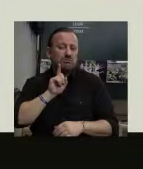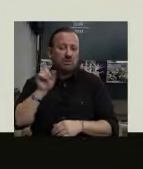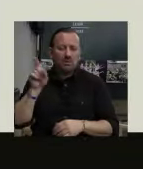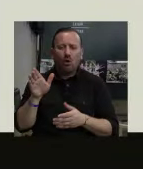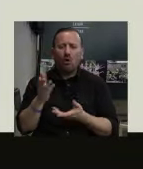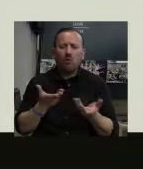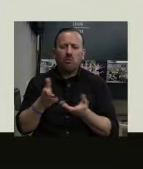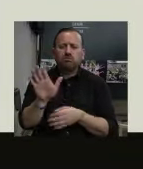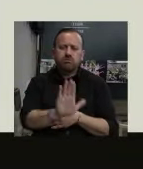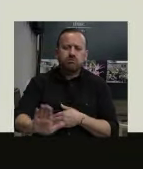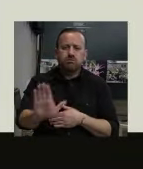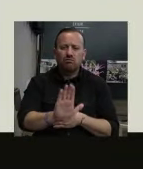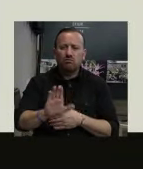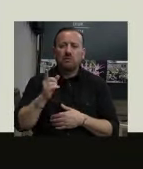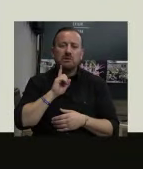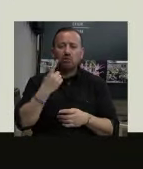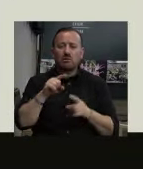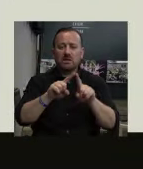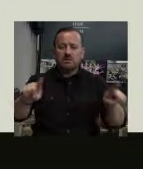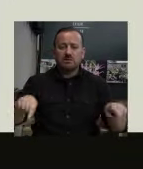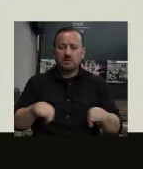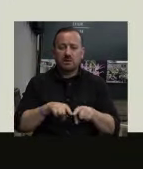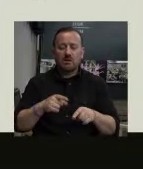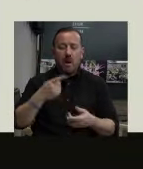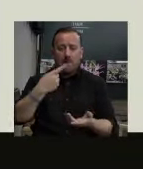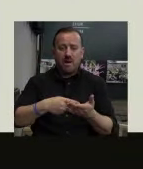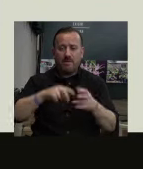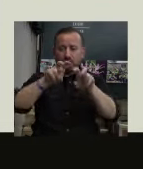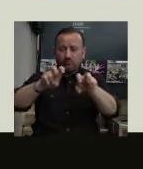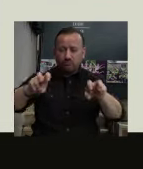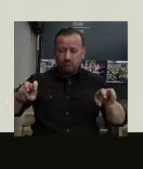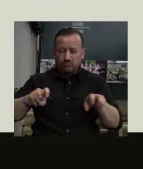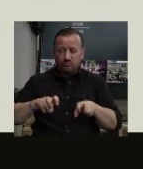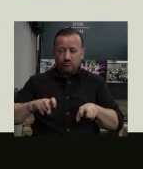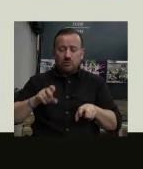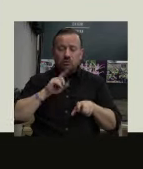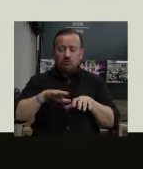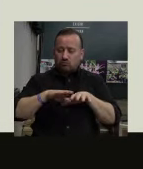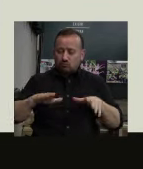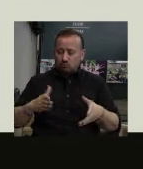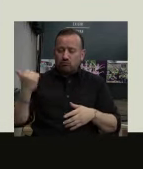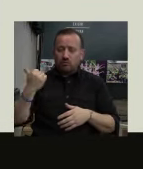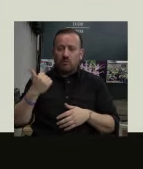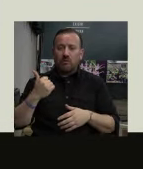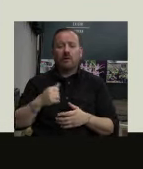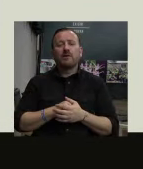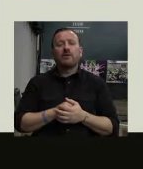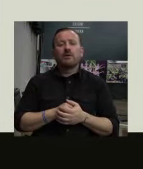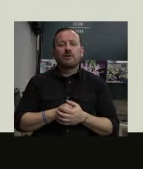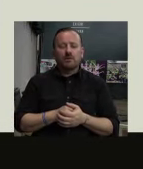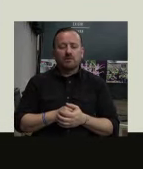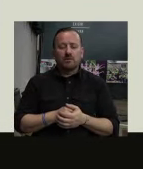sostiene en un salón como esto pero de 1000 puestos en un gran escenario de los bonitos allá de Reynosa